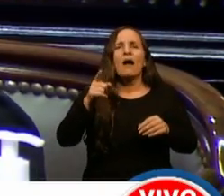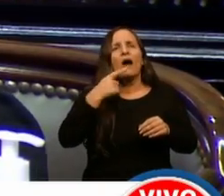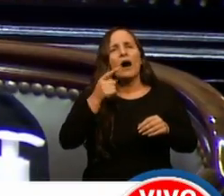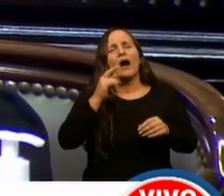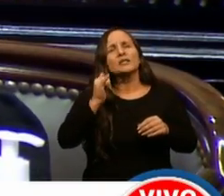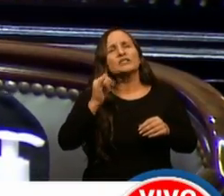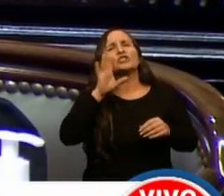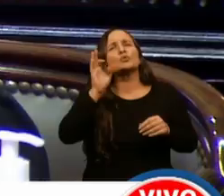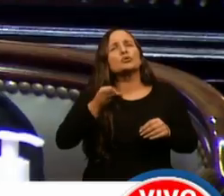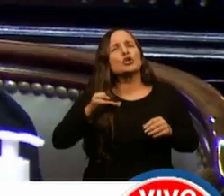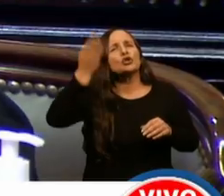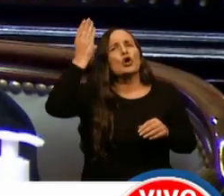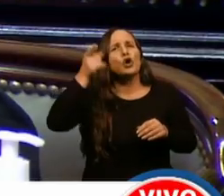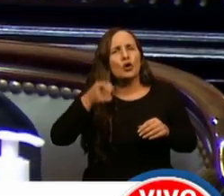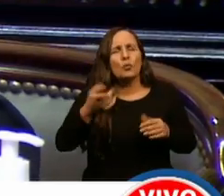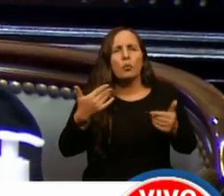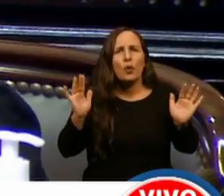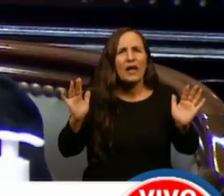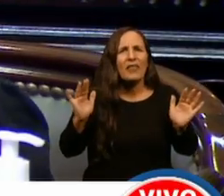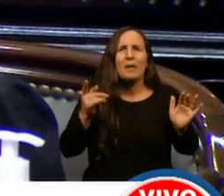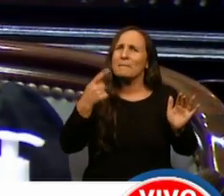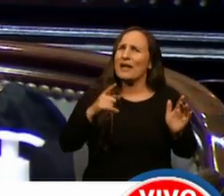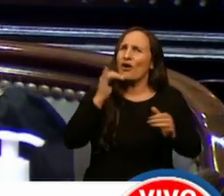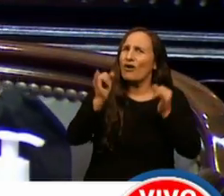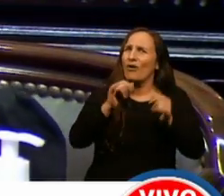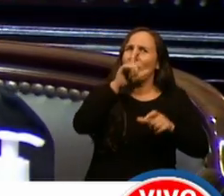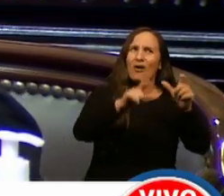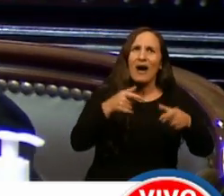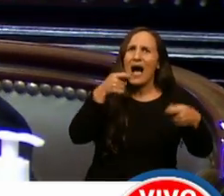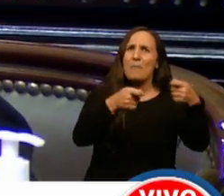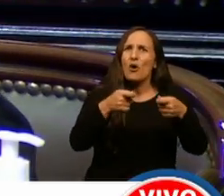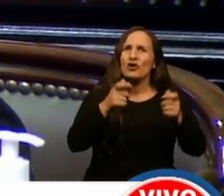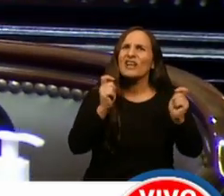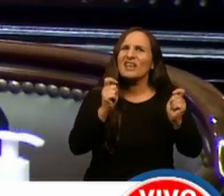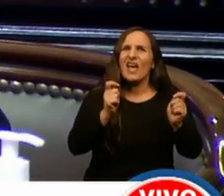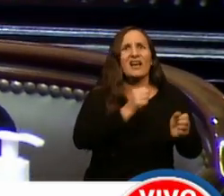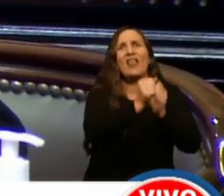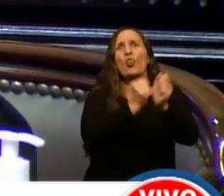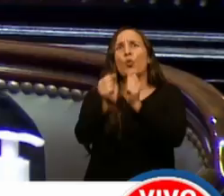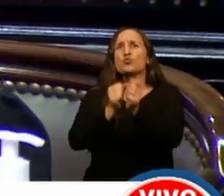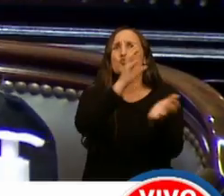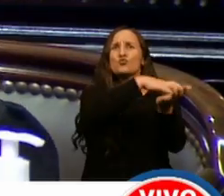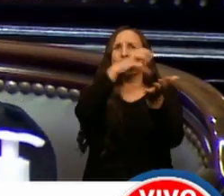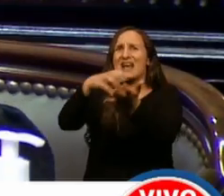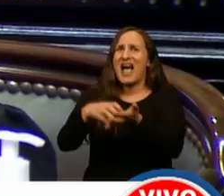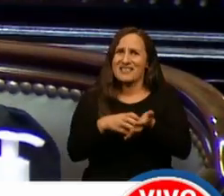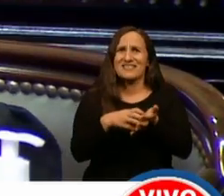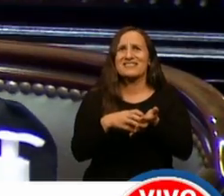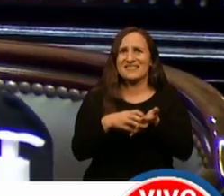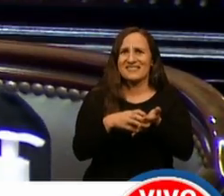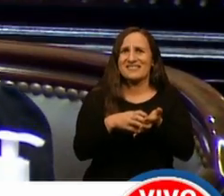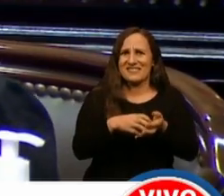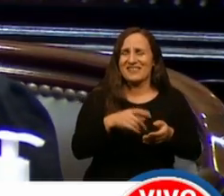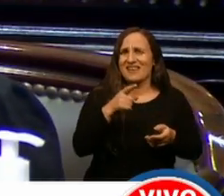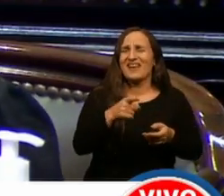hasta en un 50% ese sobrecargo y les cuento que los aportantes son la industria y en particular la generación térmica